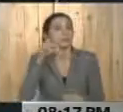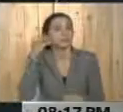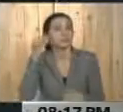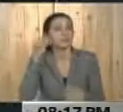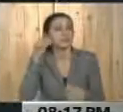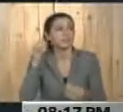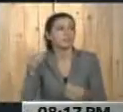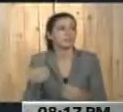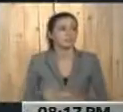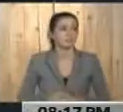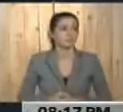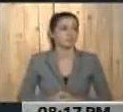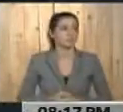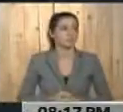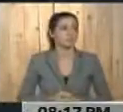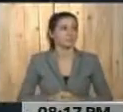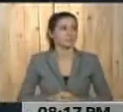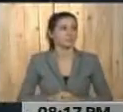amarillo,